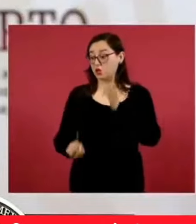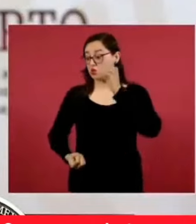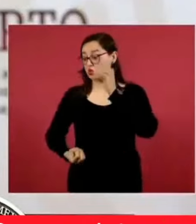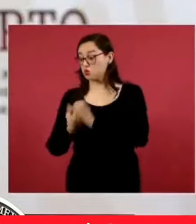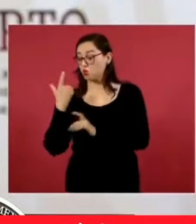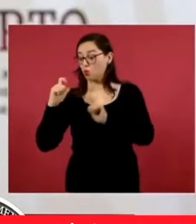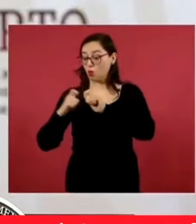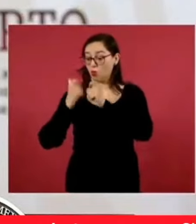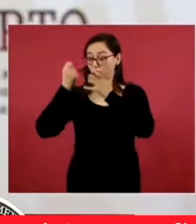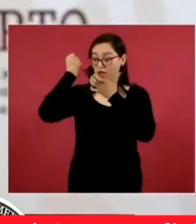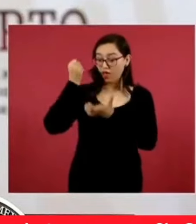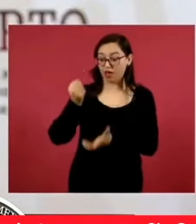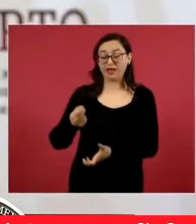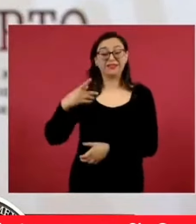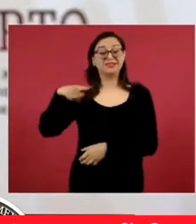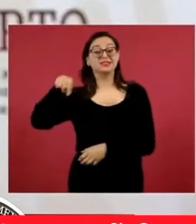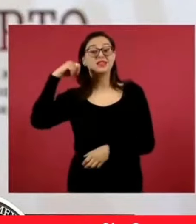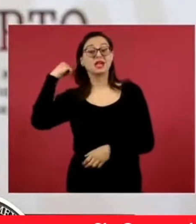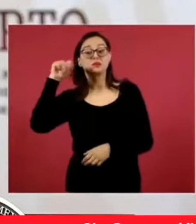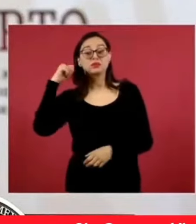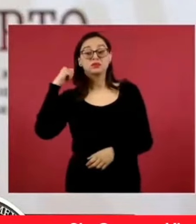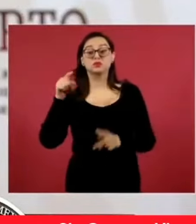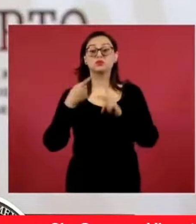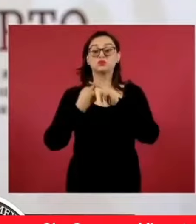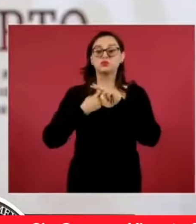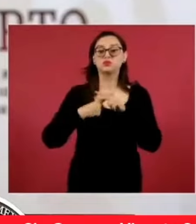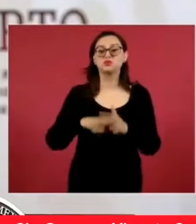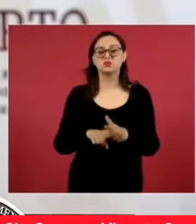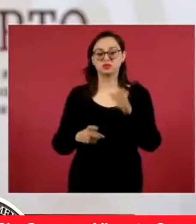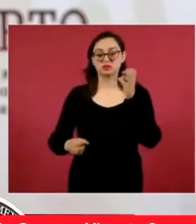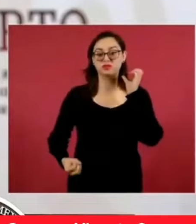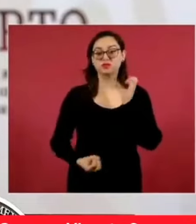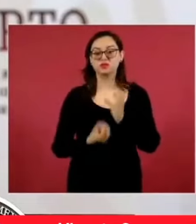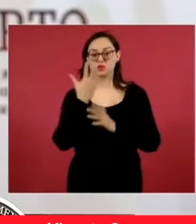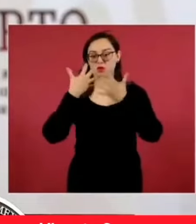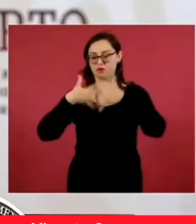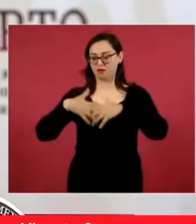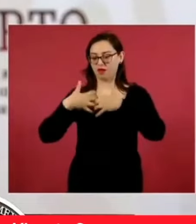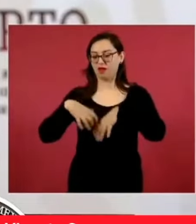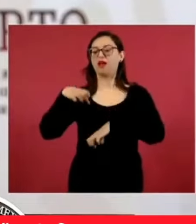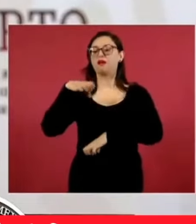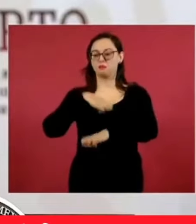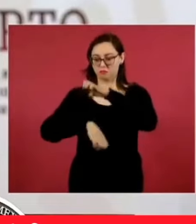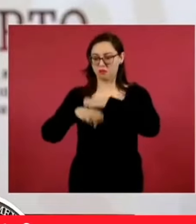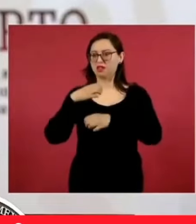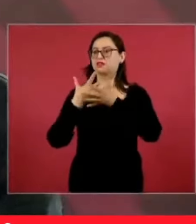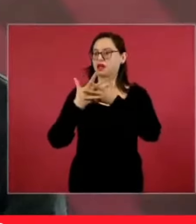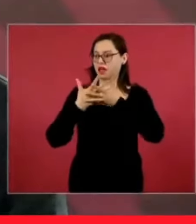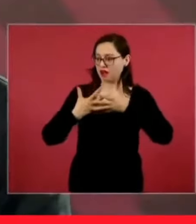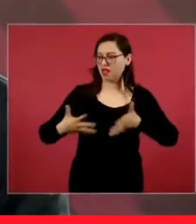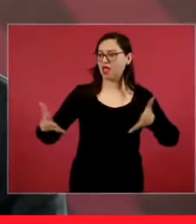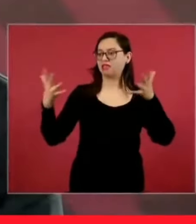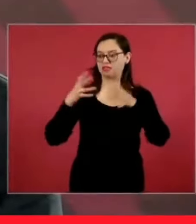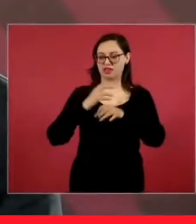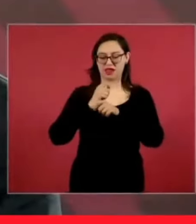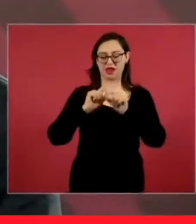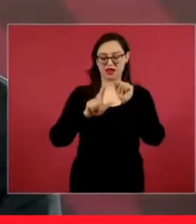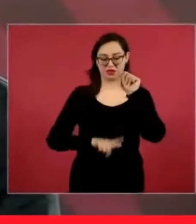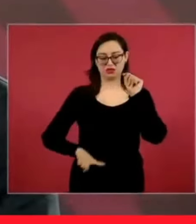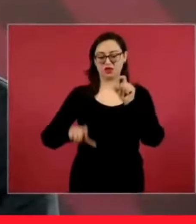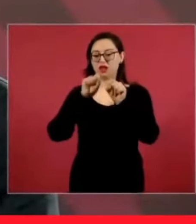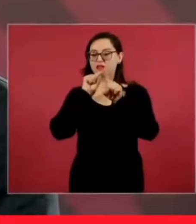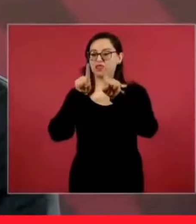en Tabasco ya comienzan a sentarse empresas grandes, importantes, nacionales y